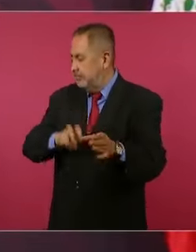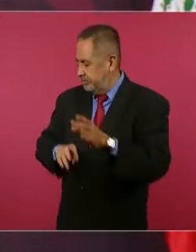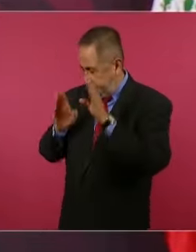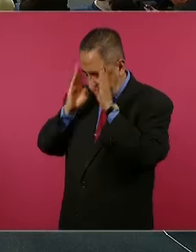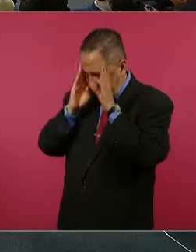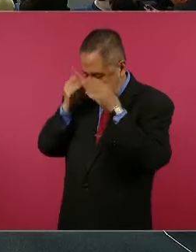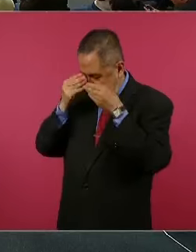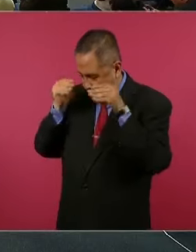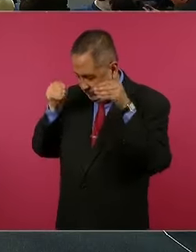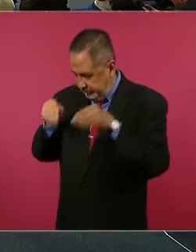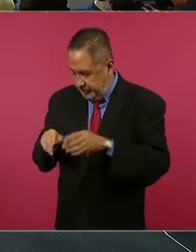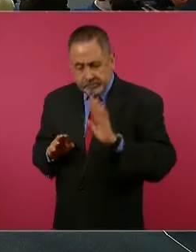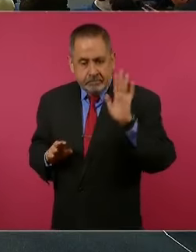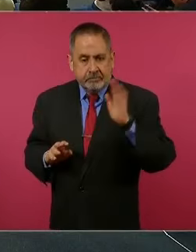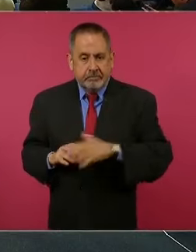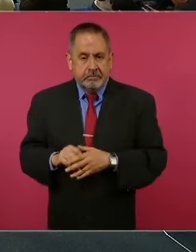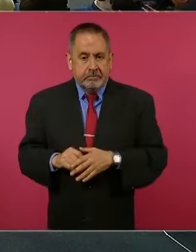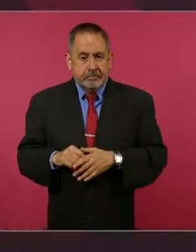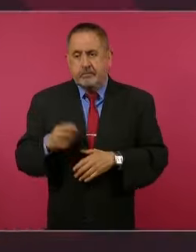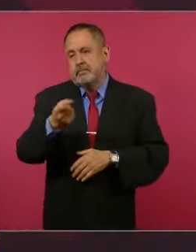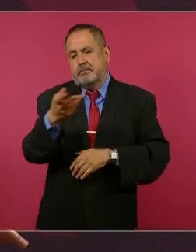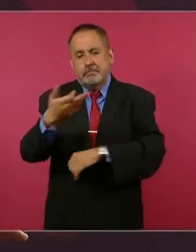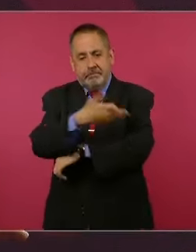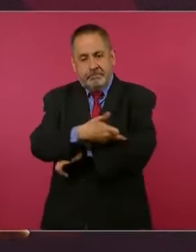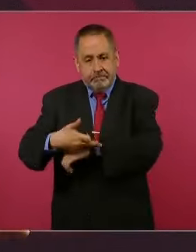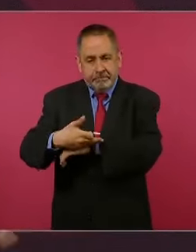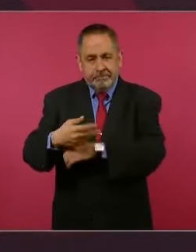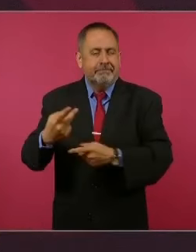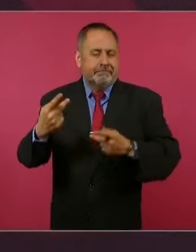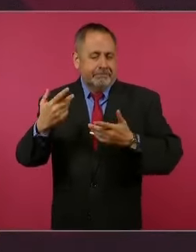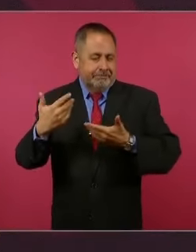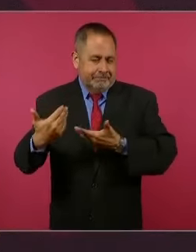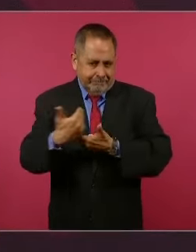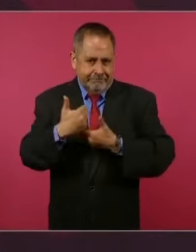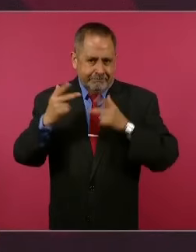retire si llegan mis familiares a